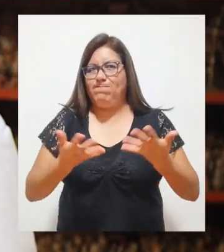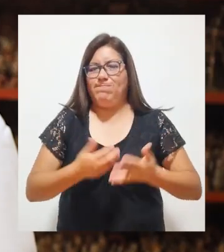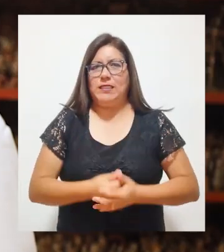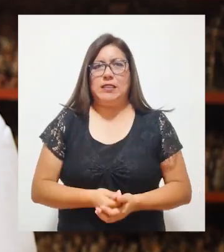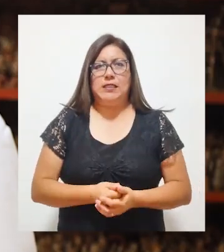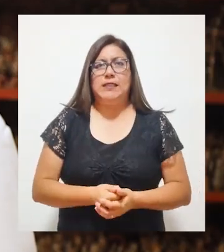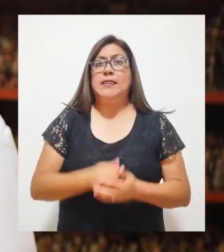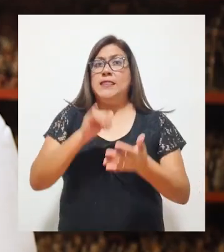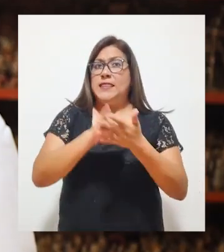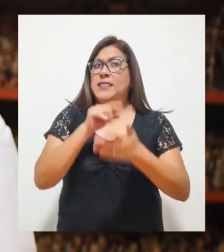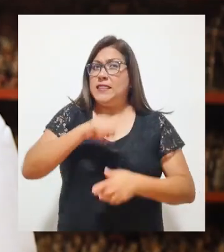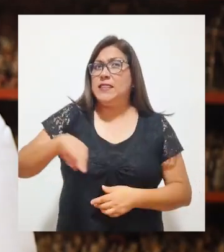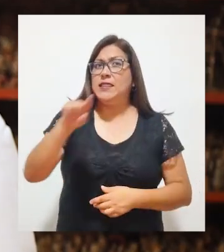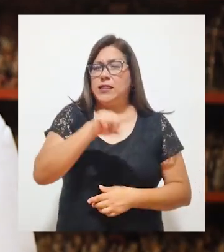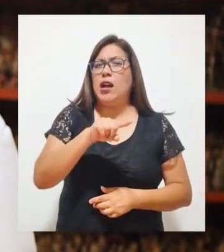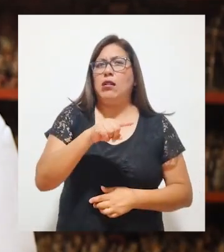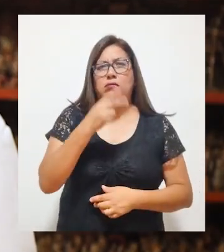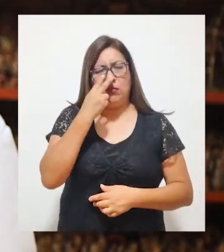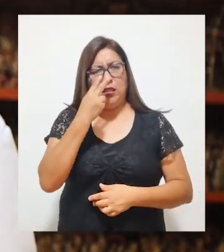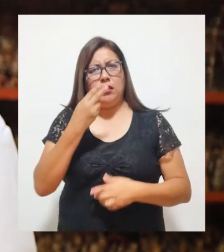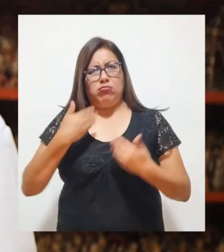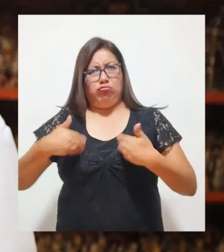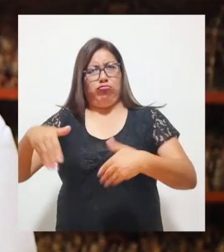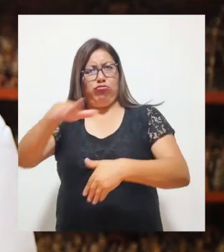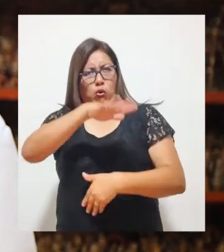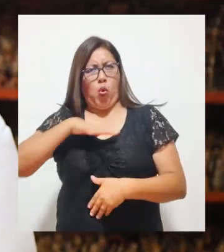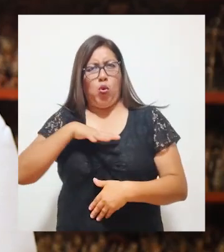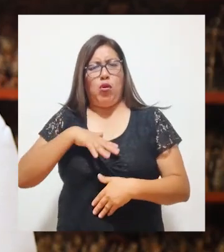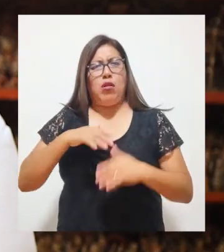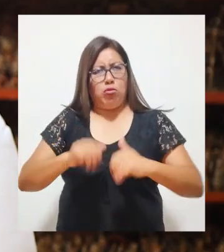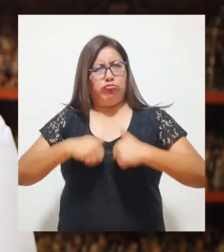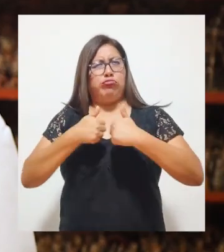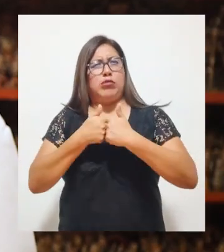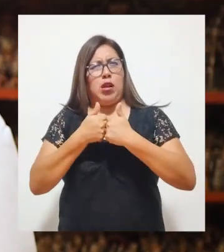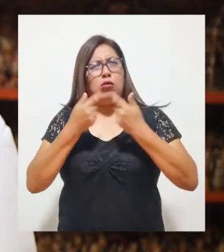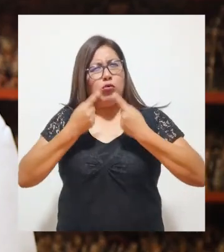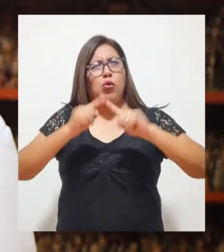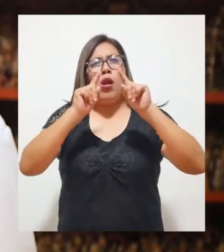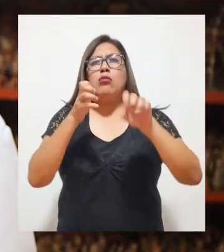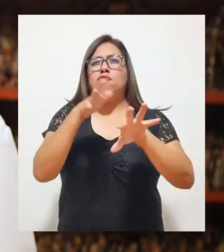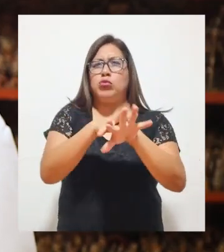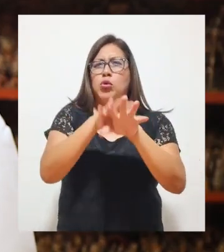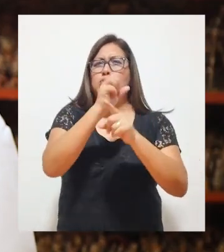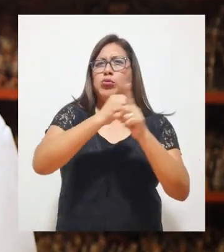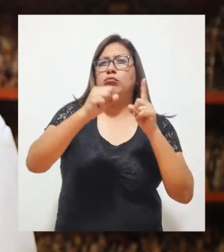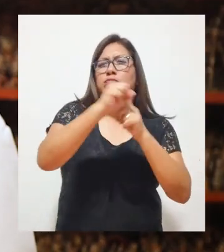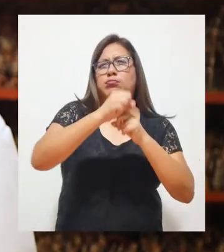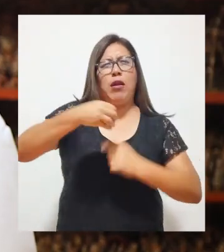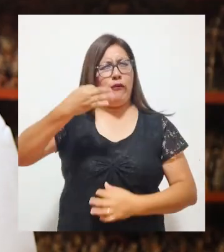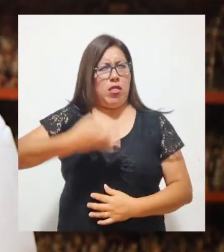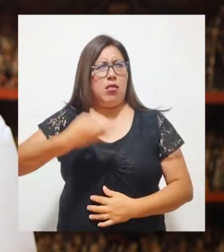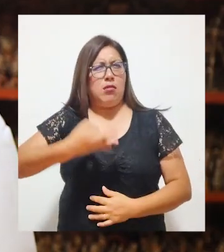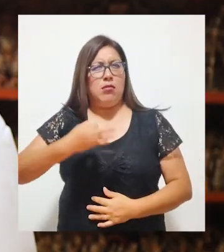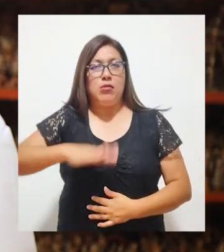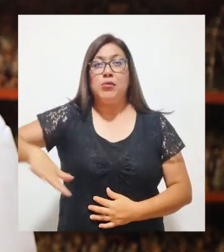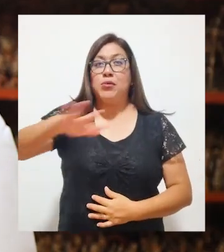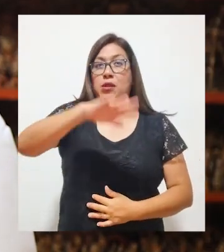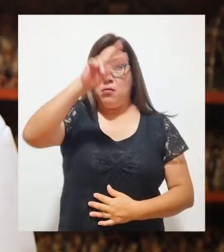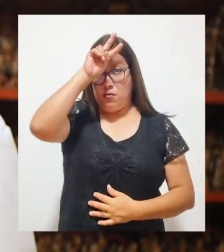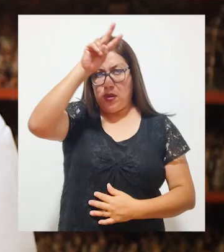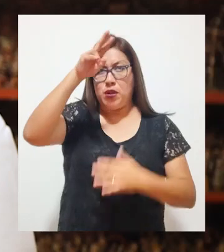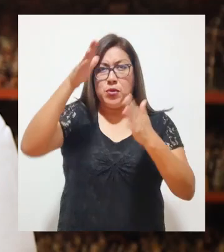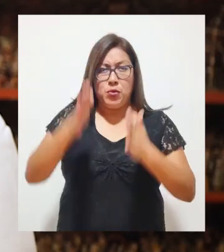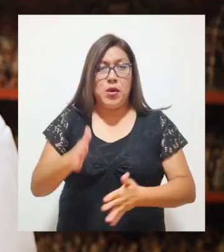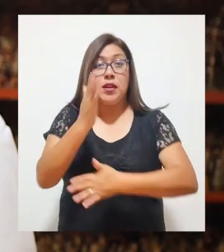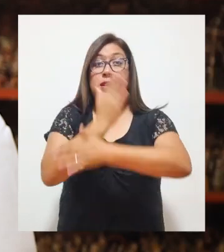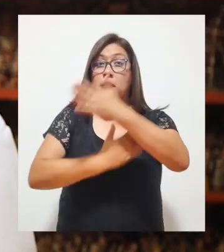accesibilidad. Ello define nuestro verdadero desafío, el de lograr una inclusión social real, donde las peruanas